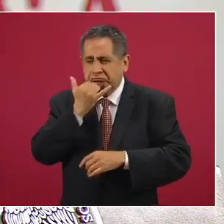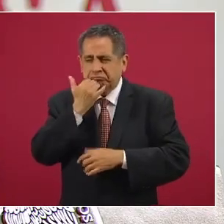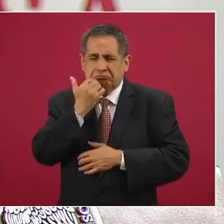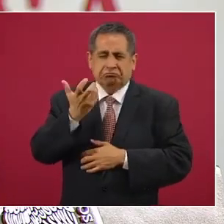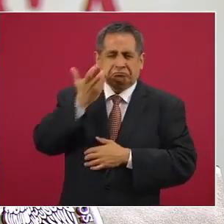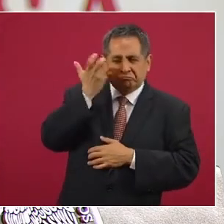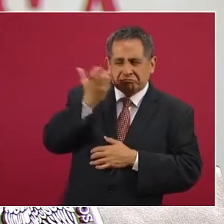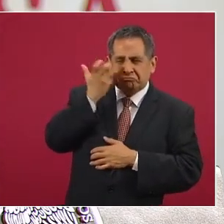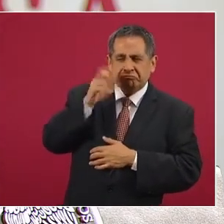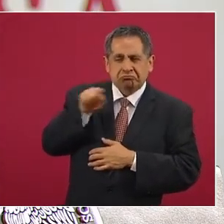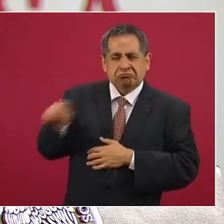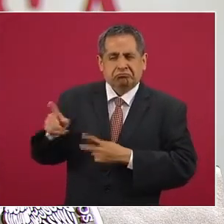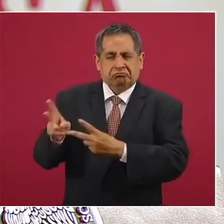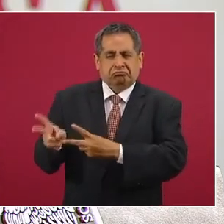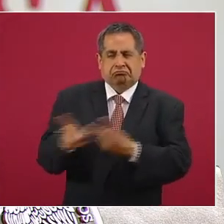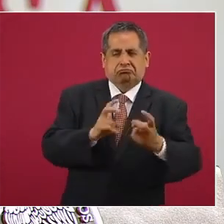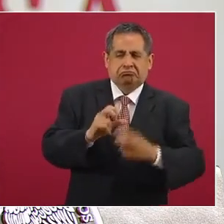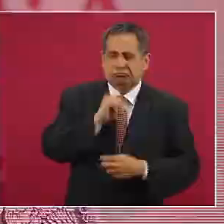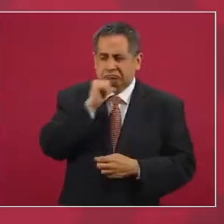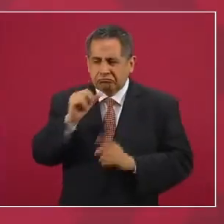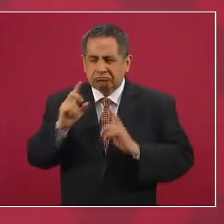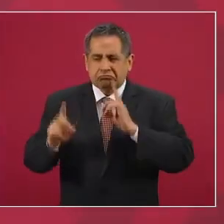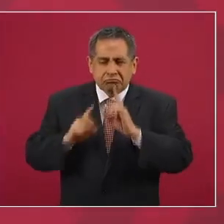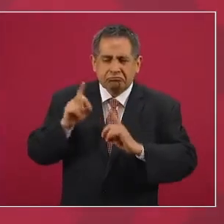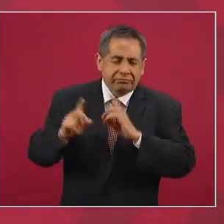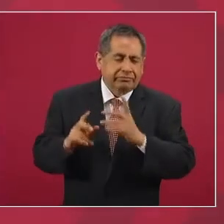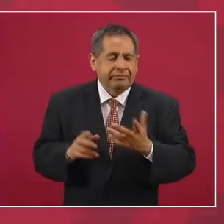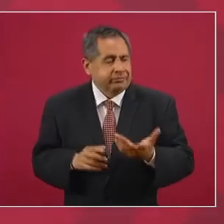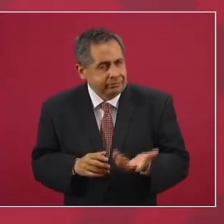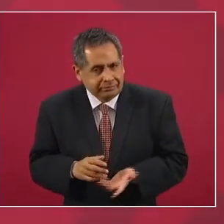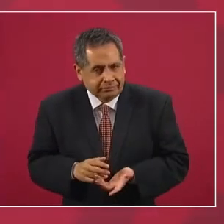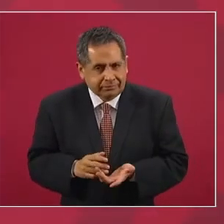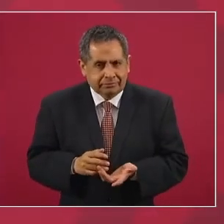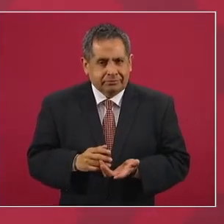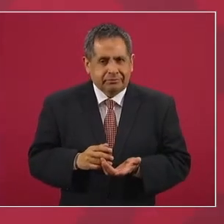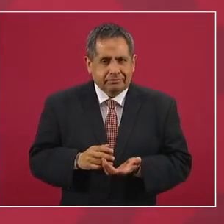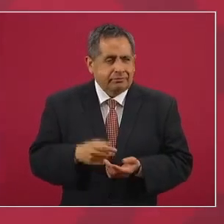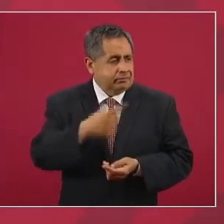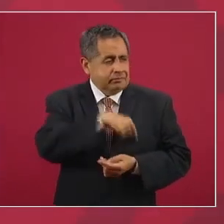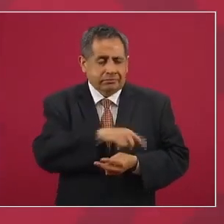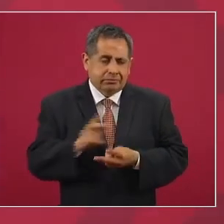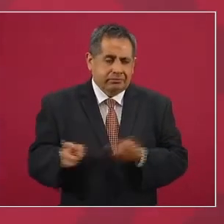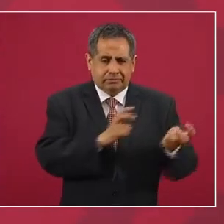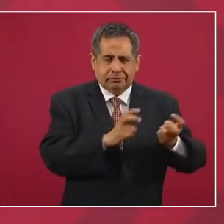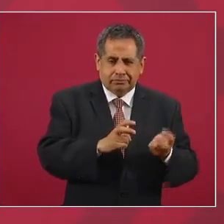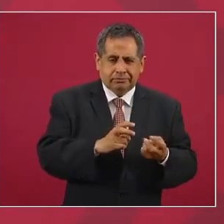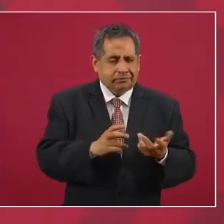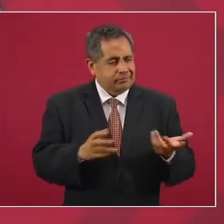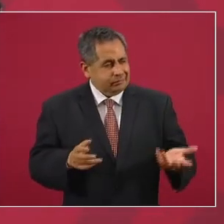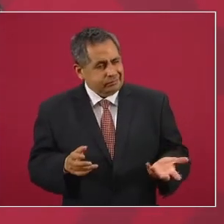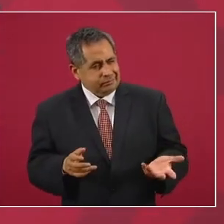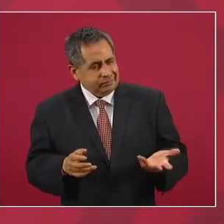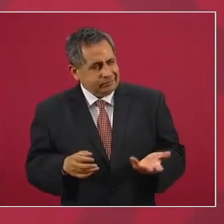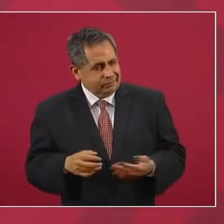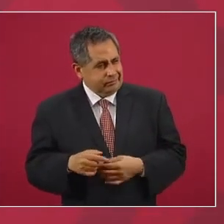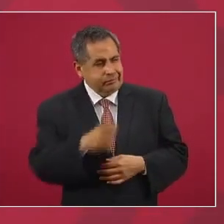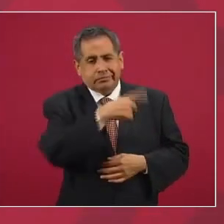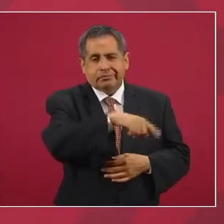de que si se robaron o no los medicamentos, o sea, dando a entender